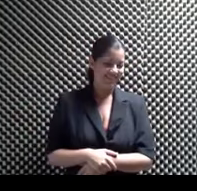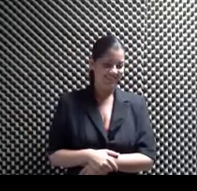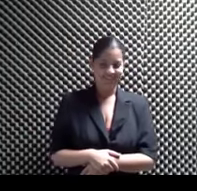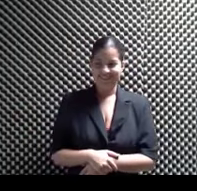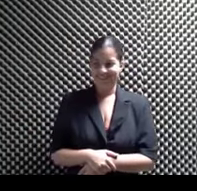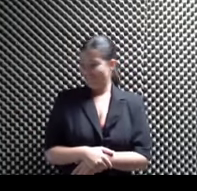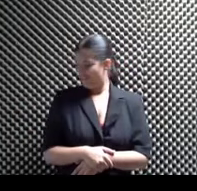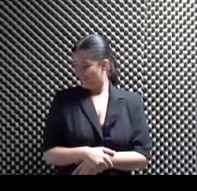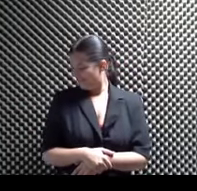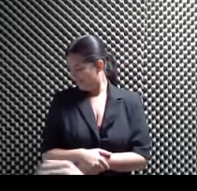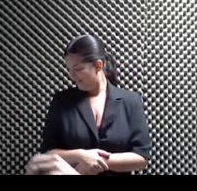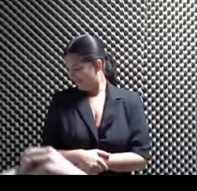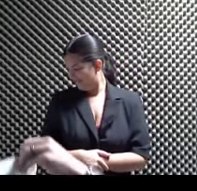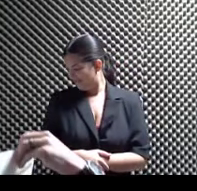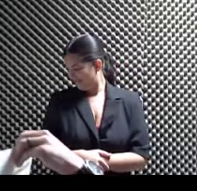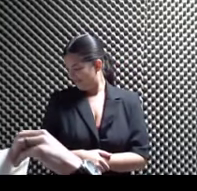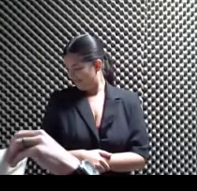dijimos?